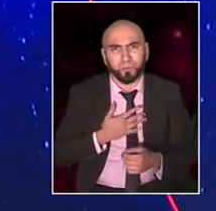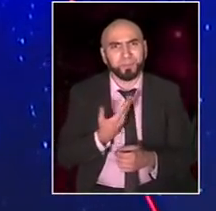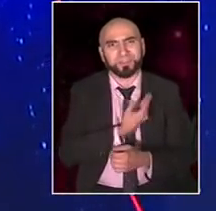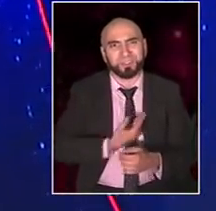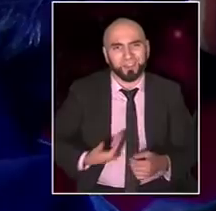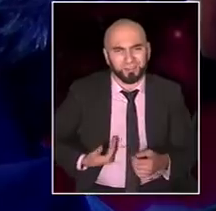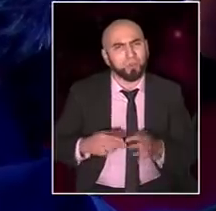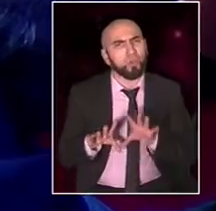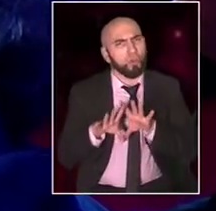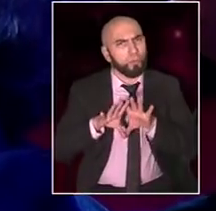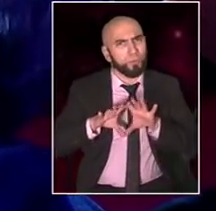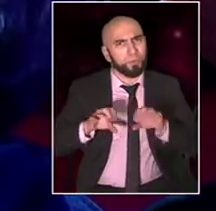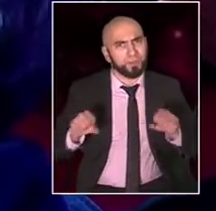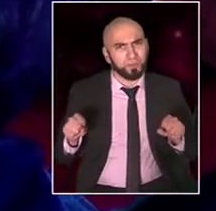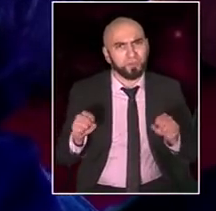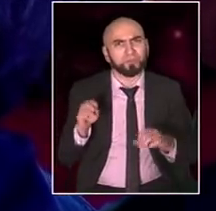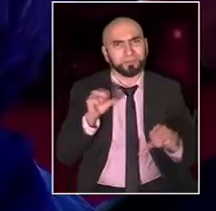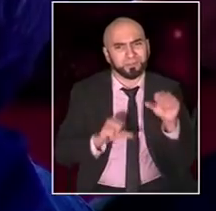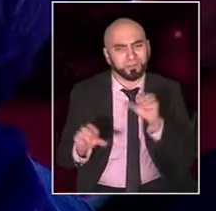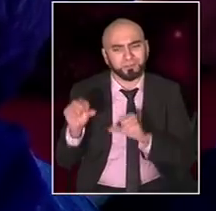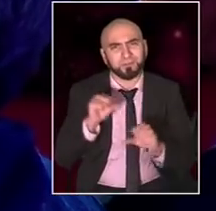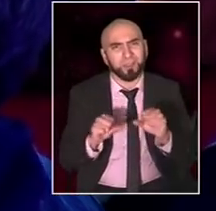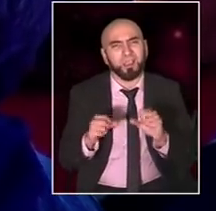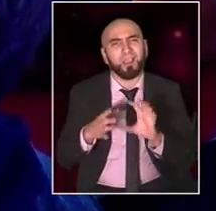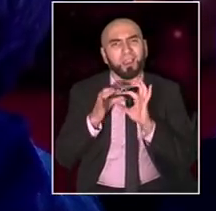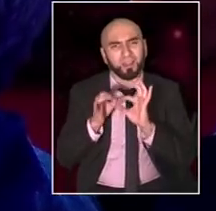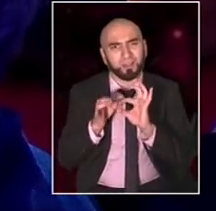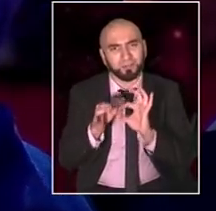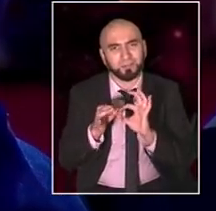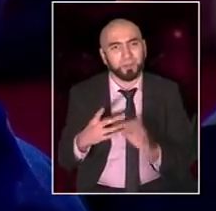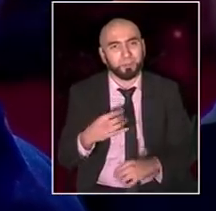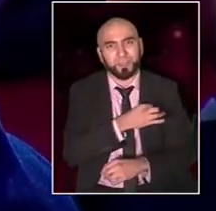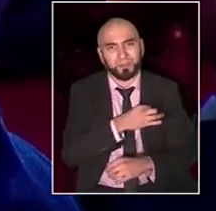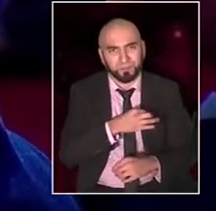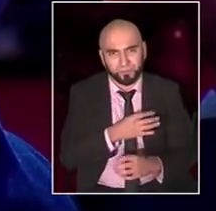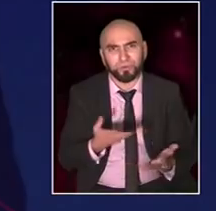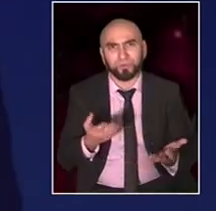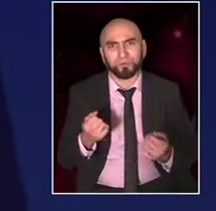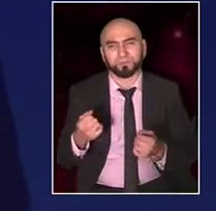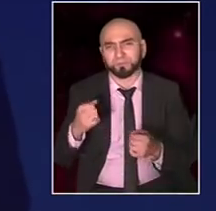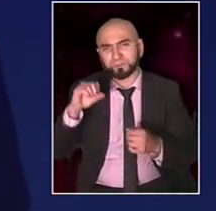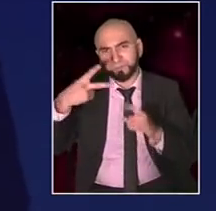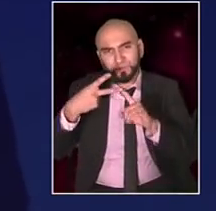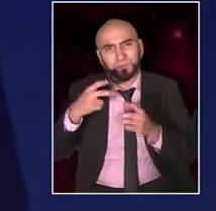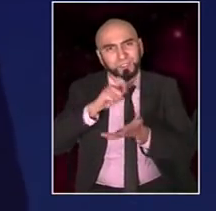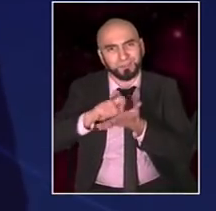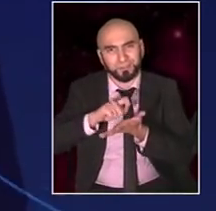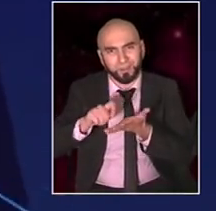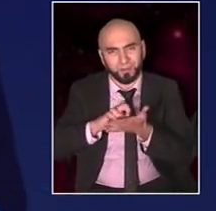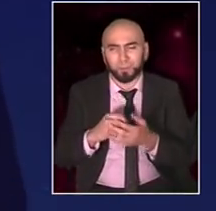estén comprometidos con la ciencia, agradecer a nuestro ministro, subsecretaria, y sobre todo agradecer a Carlos